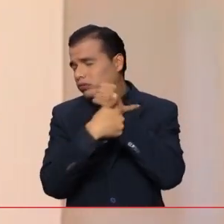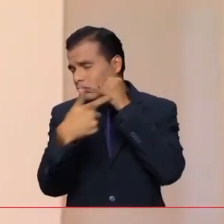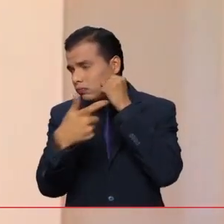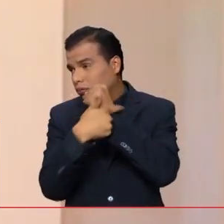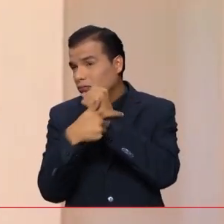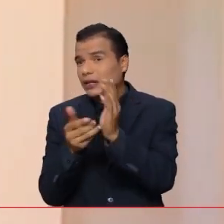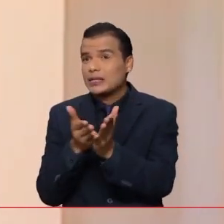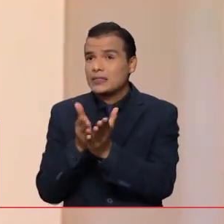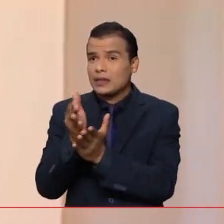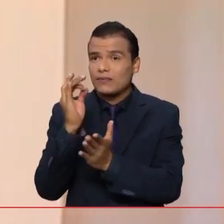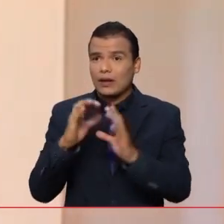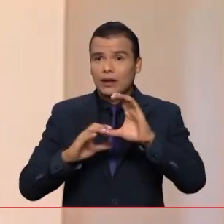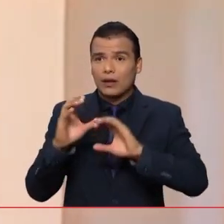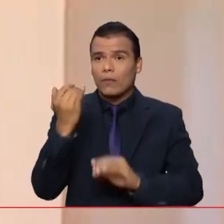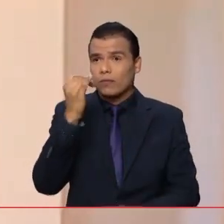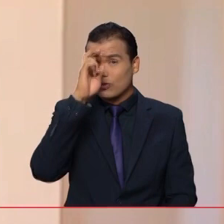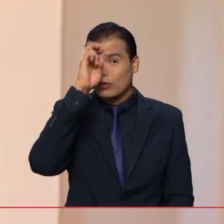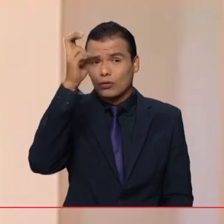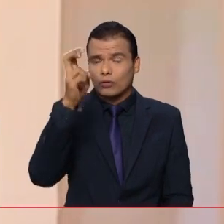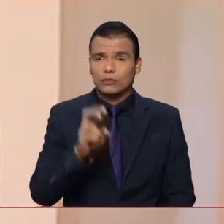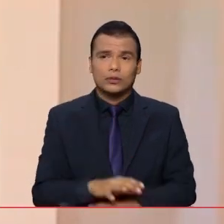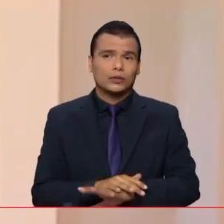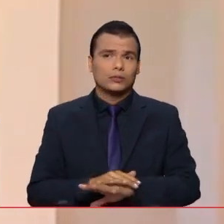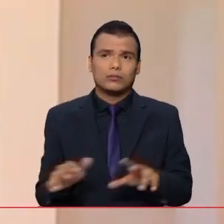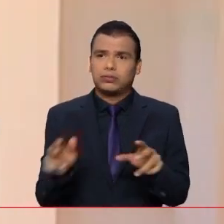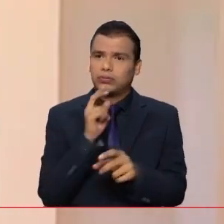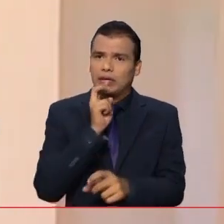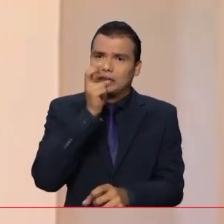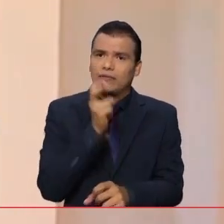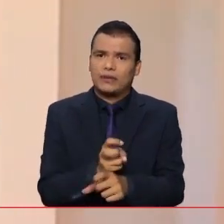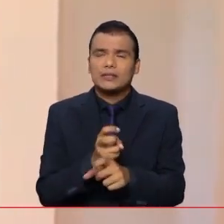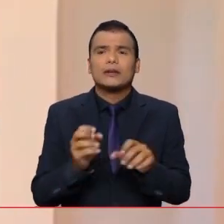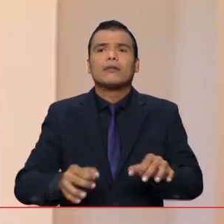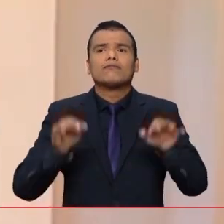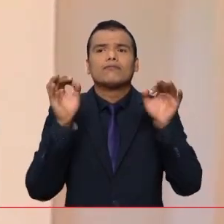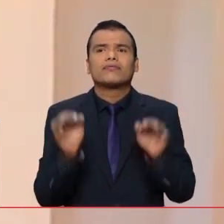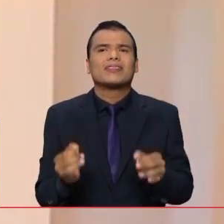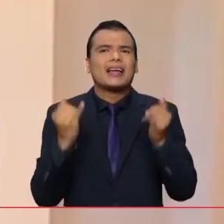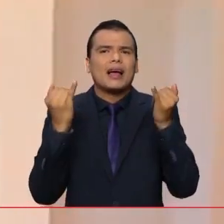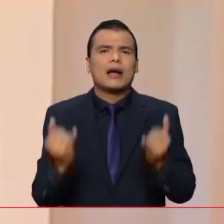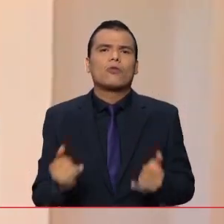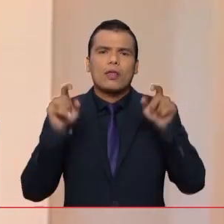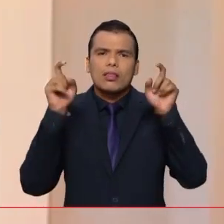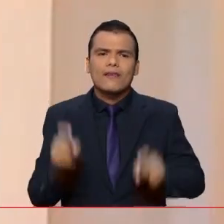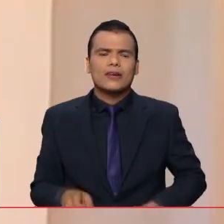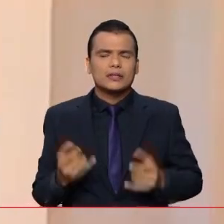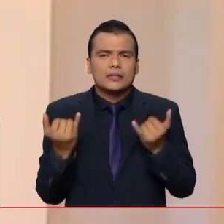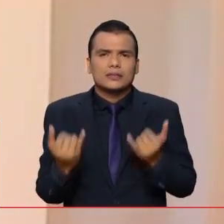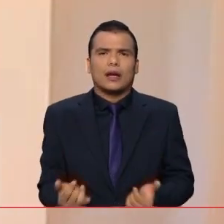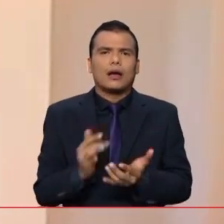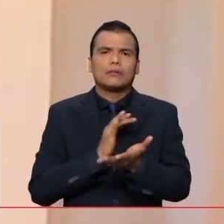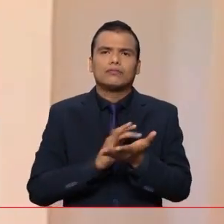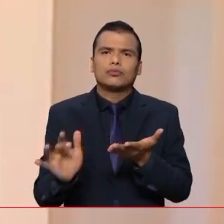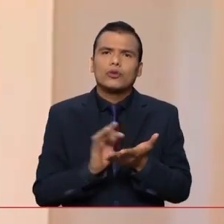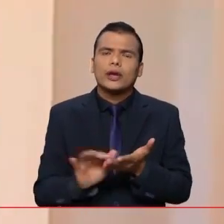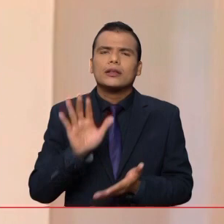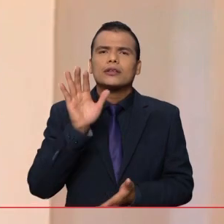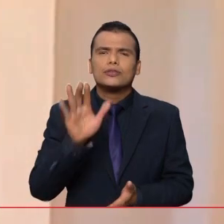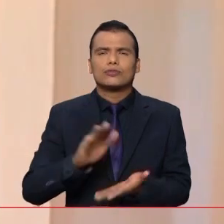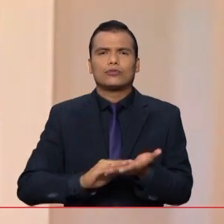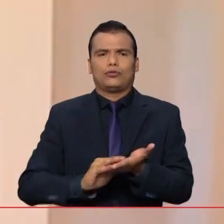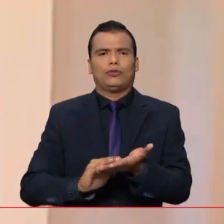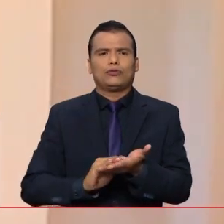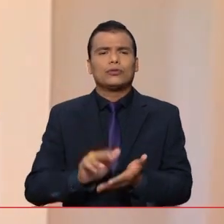es verdaderamente insostenible. Se requieren medidas urgentes. Exigimos que desde el